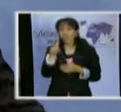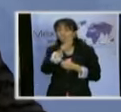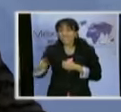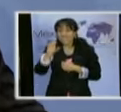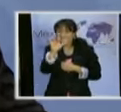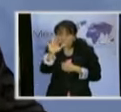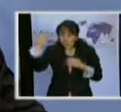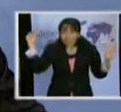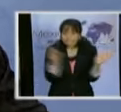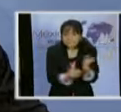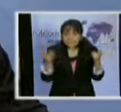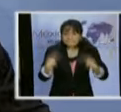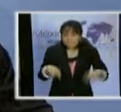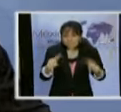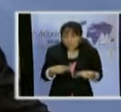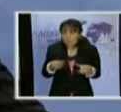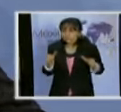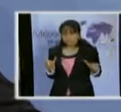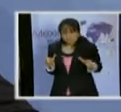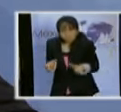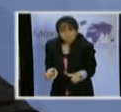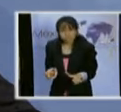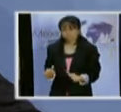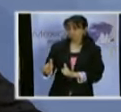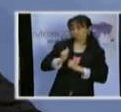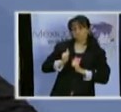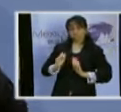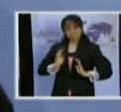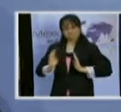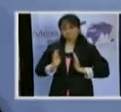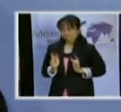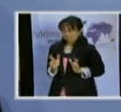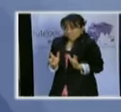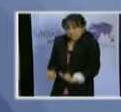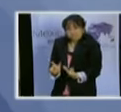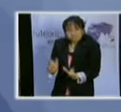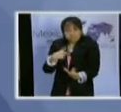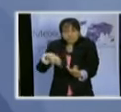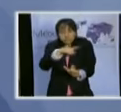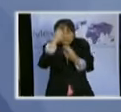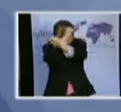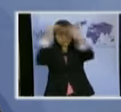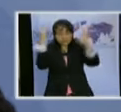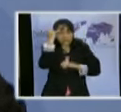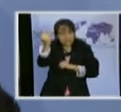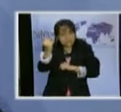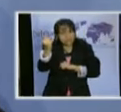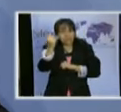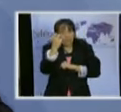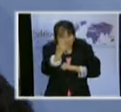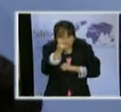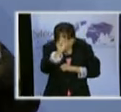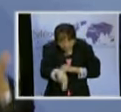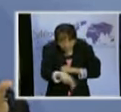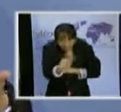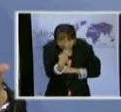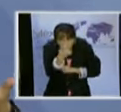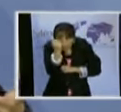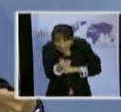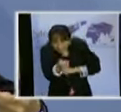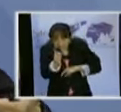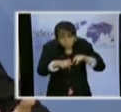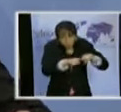masivas, militarizadas, como se imaginan, para poder hacer semejante cosa. Entonces tenemos que tener cuidado con las palabras que usamos y tenemos que tener cuidado en cómo